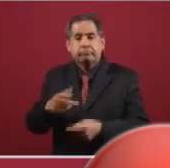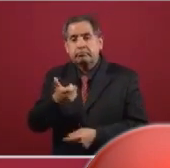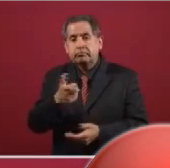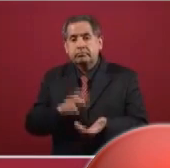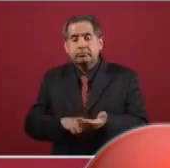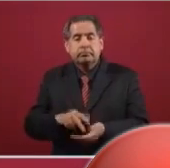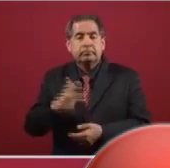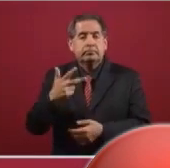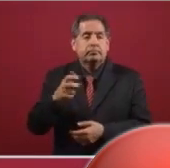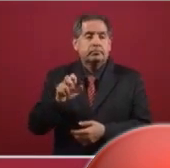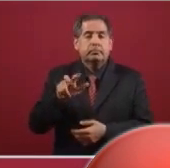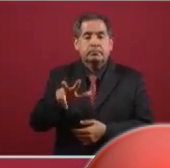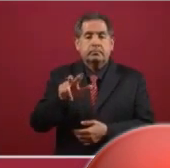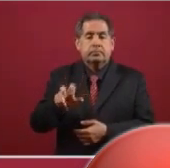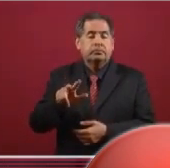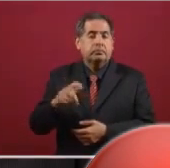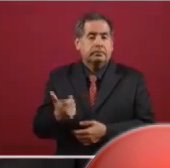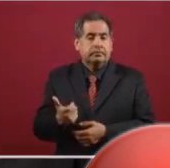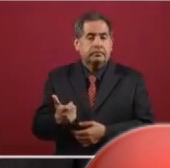pesos.